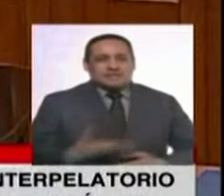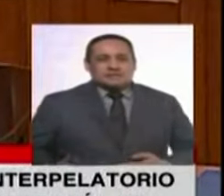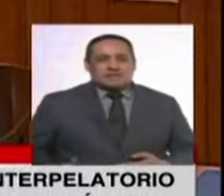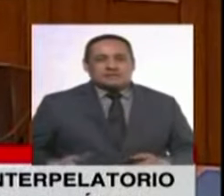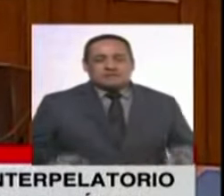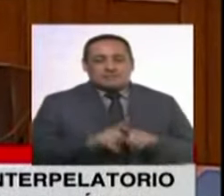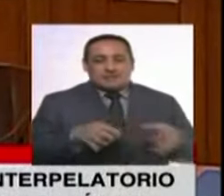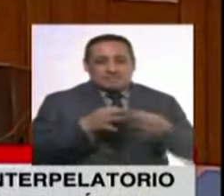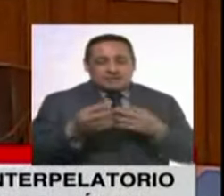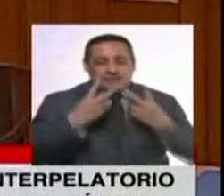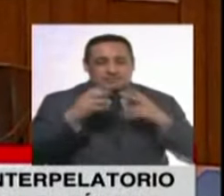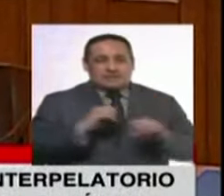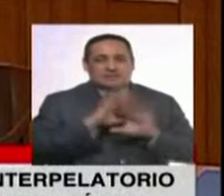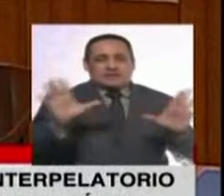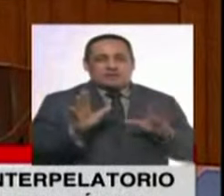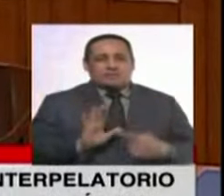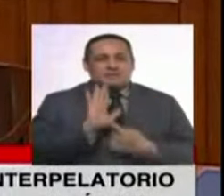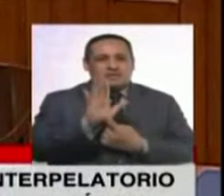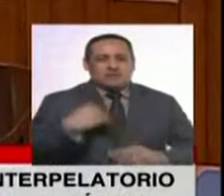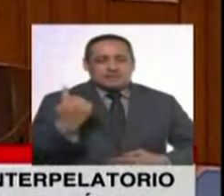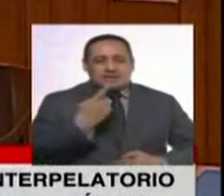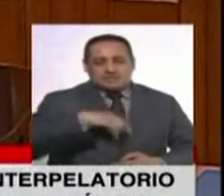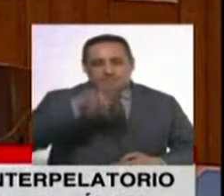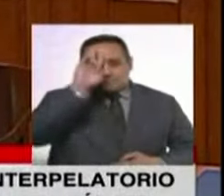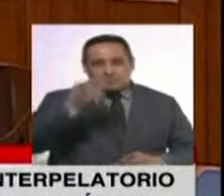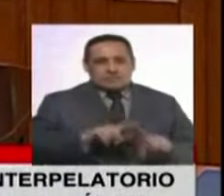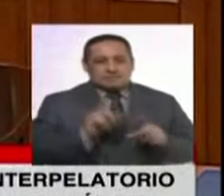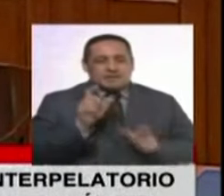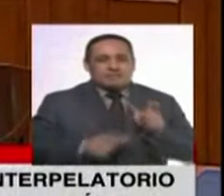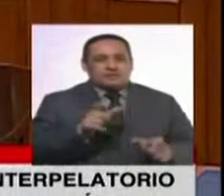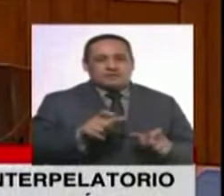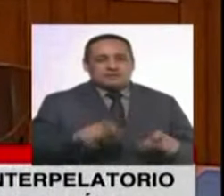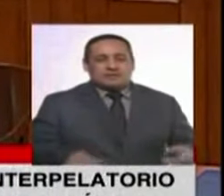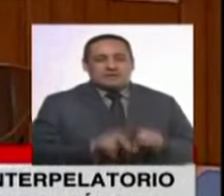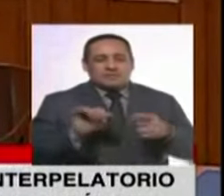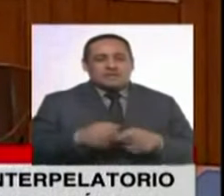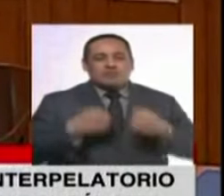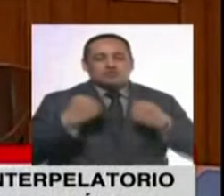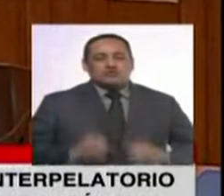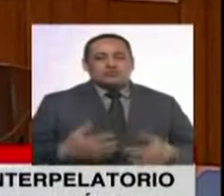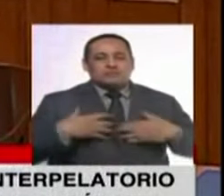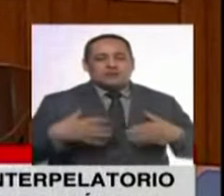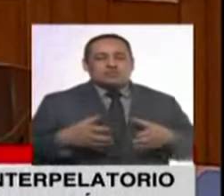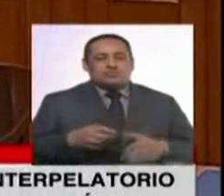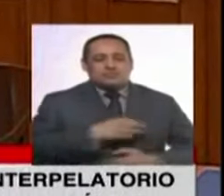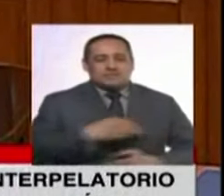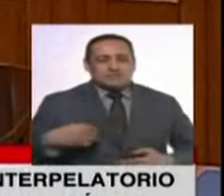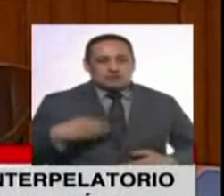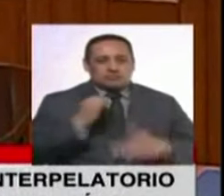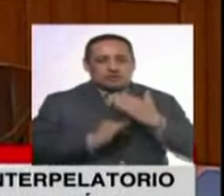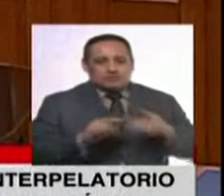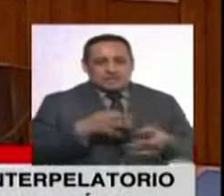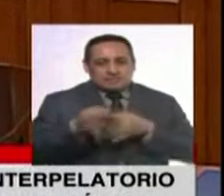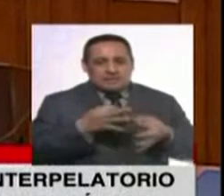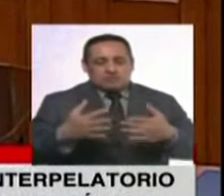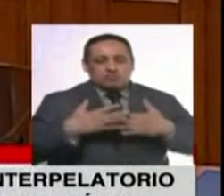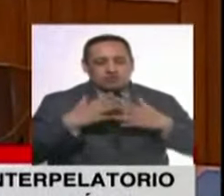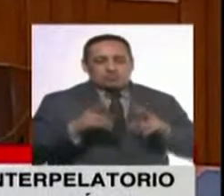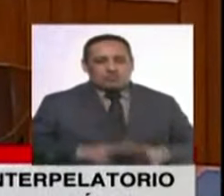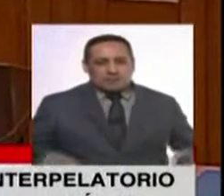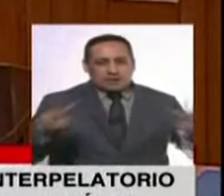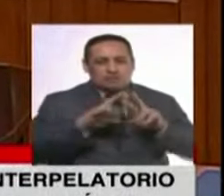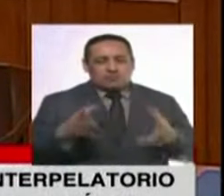aclarar ante la representación nacional y a la población la posición del ministerio interior y Resaltar nuestro